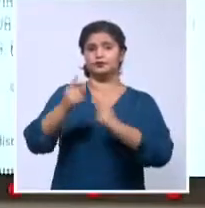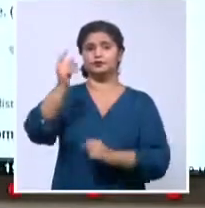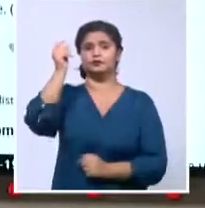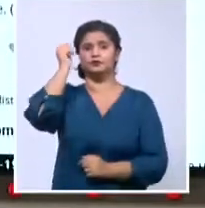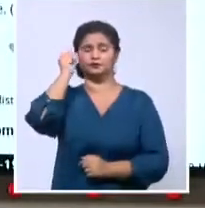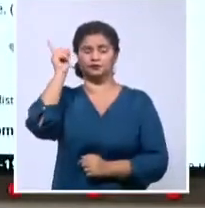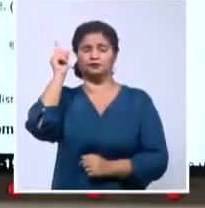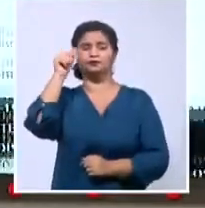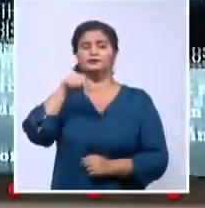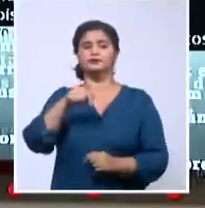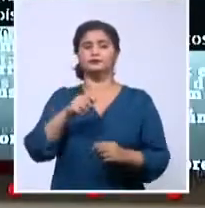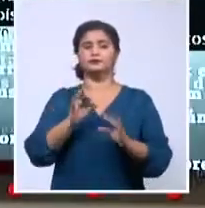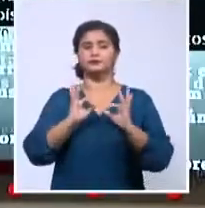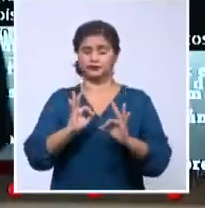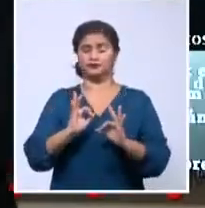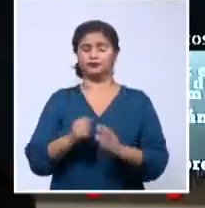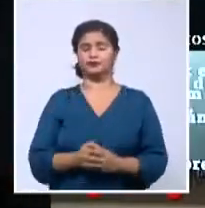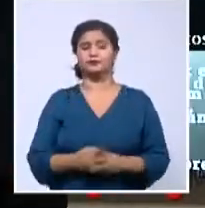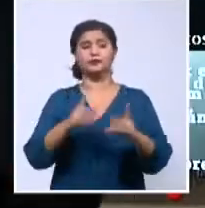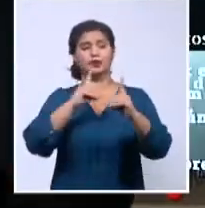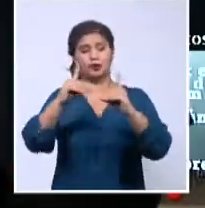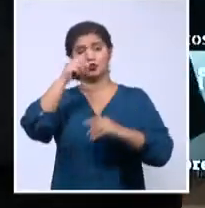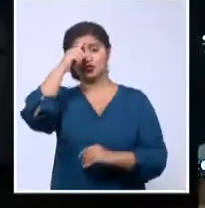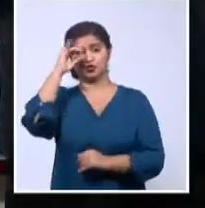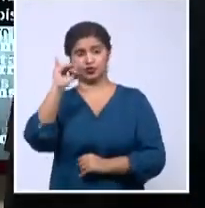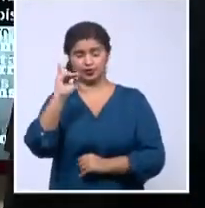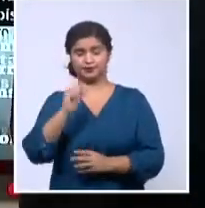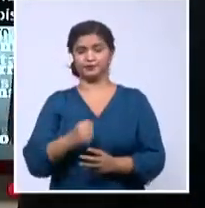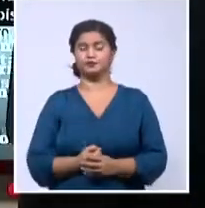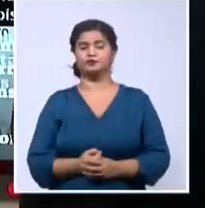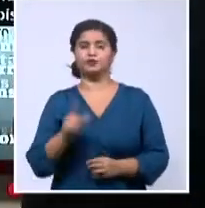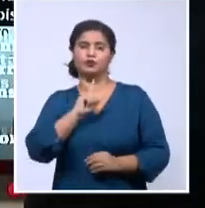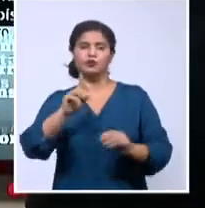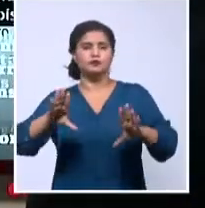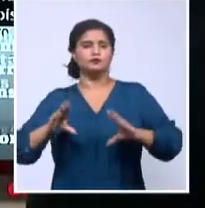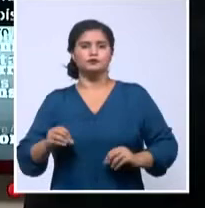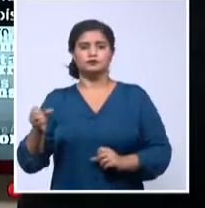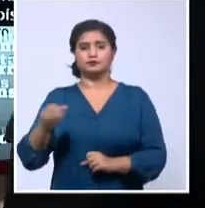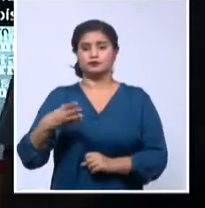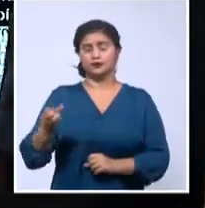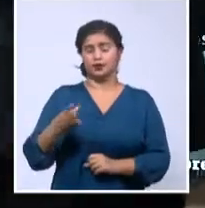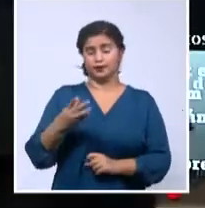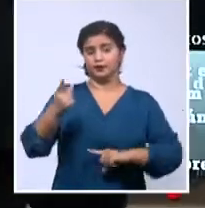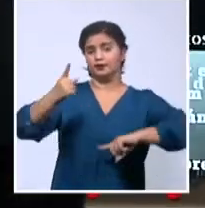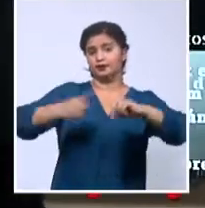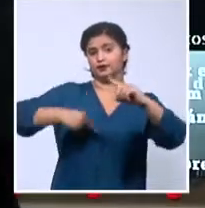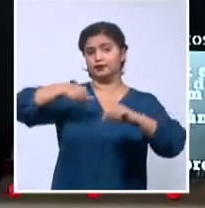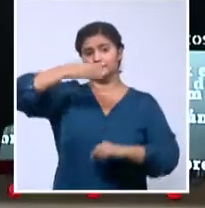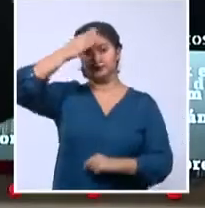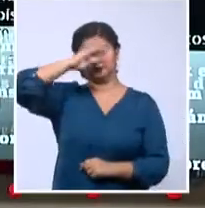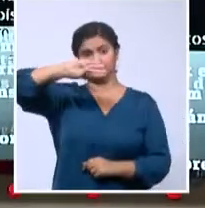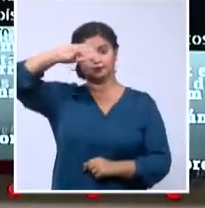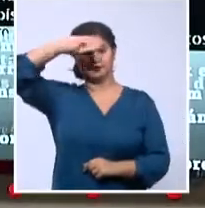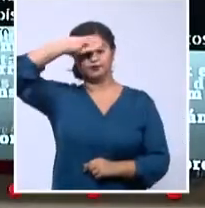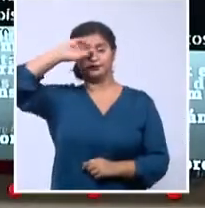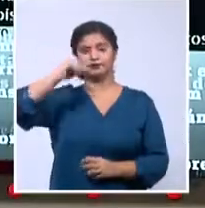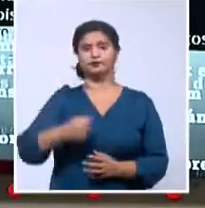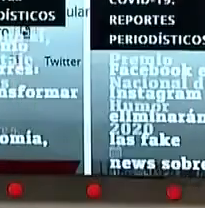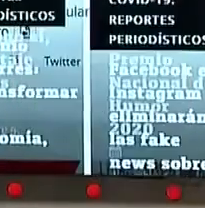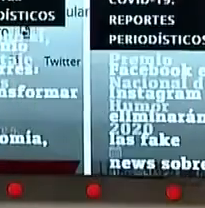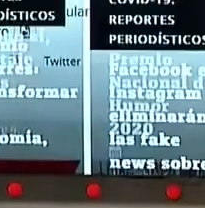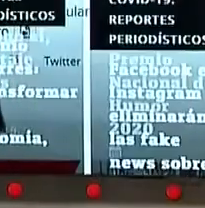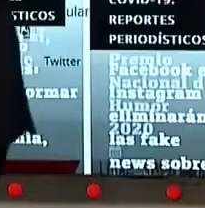sí, chantaje jamás. La farsa de San Isidro marca el inicio de una etapa de fase aguda de la batalla comunicacional